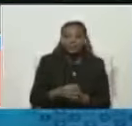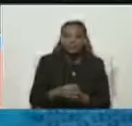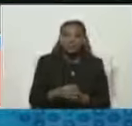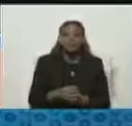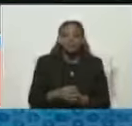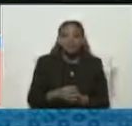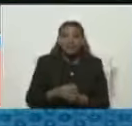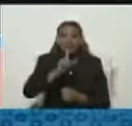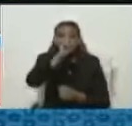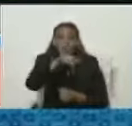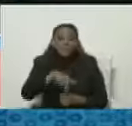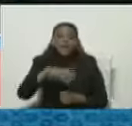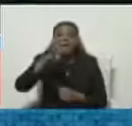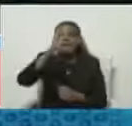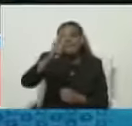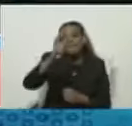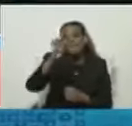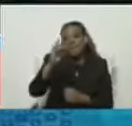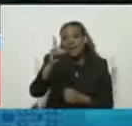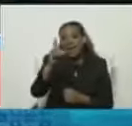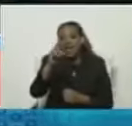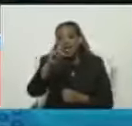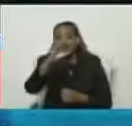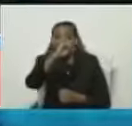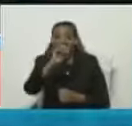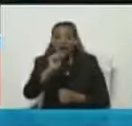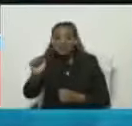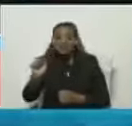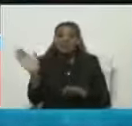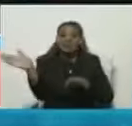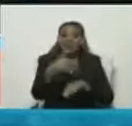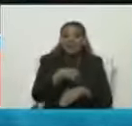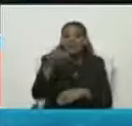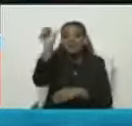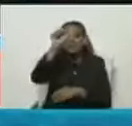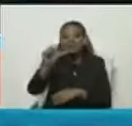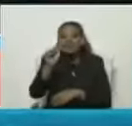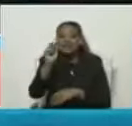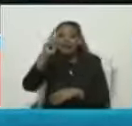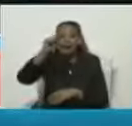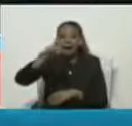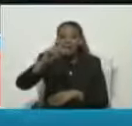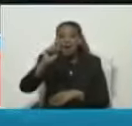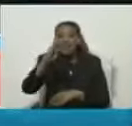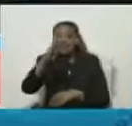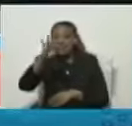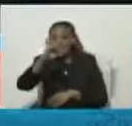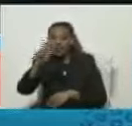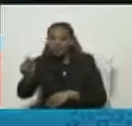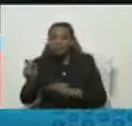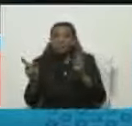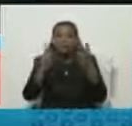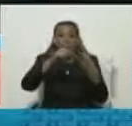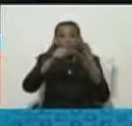y de Pedraza y de Sabaneta y de Libertad